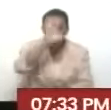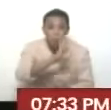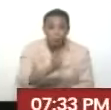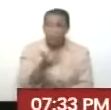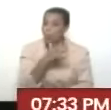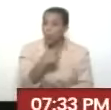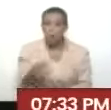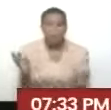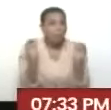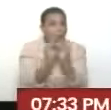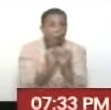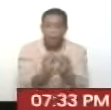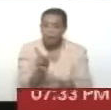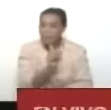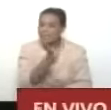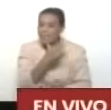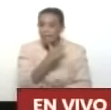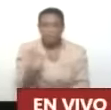mundo.